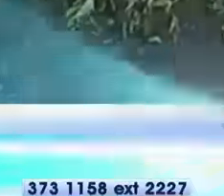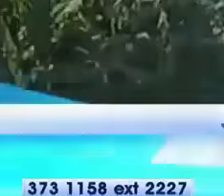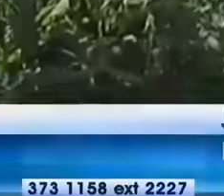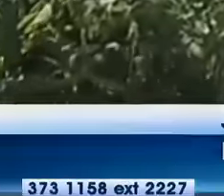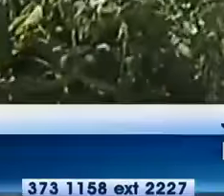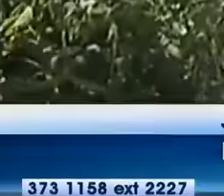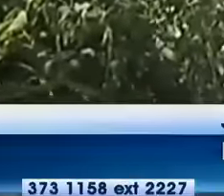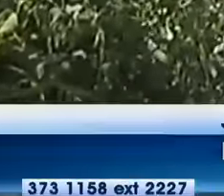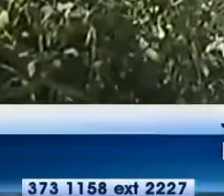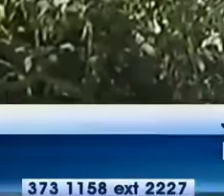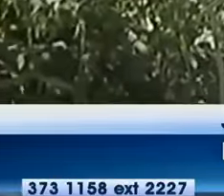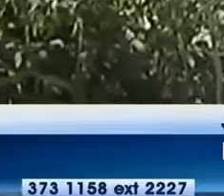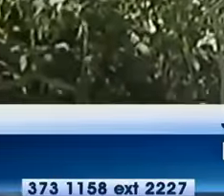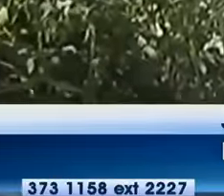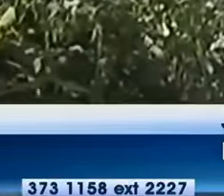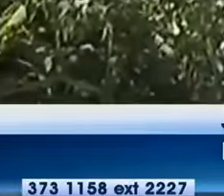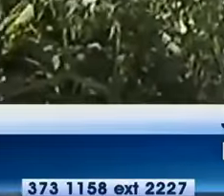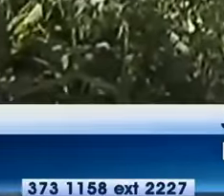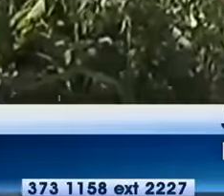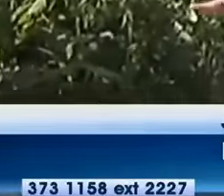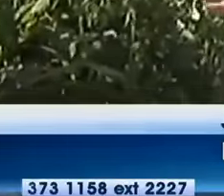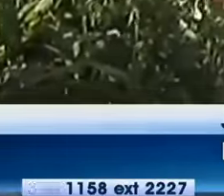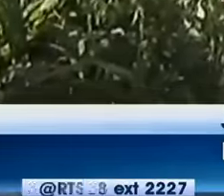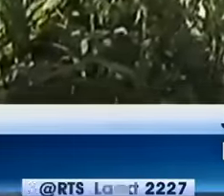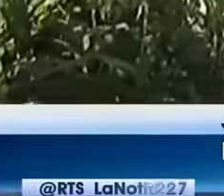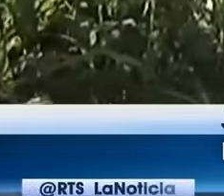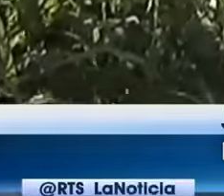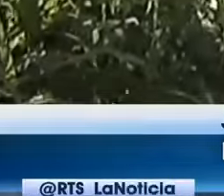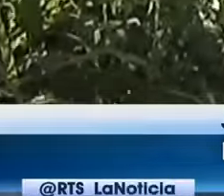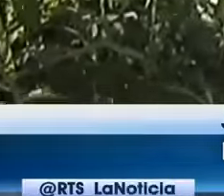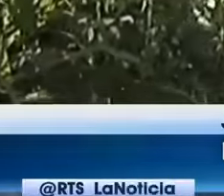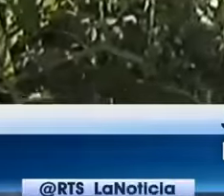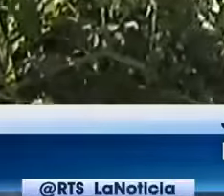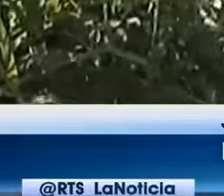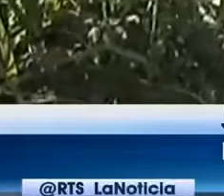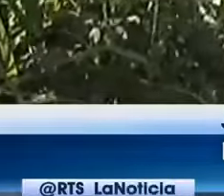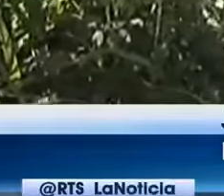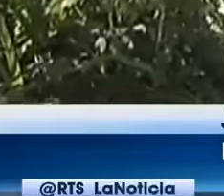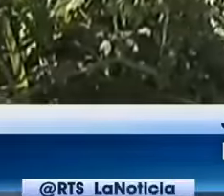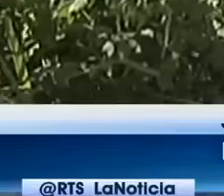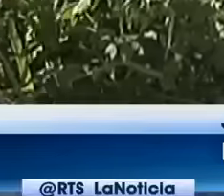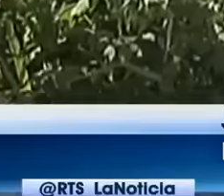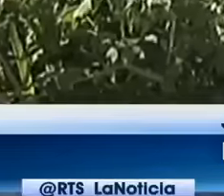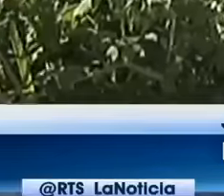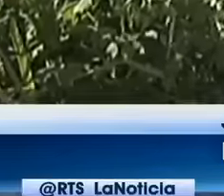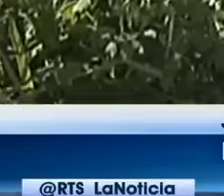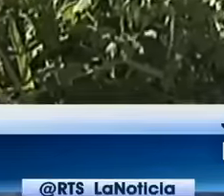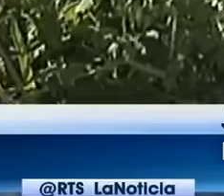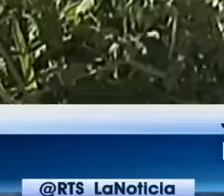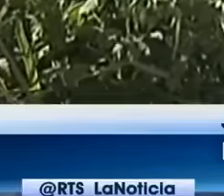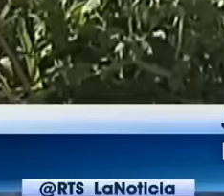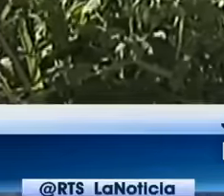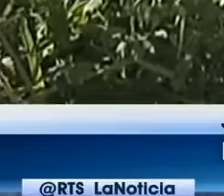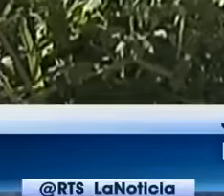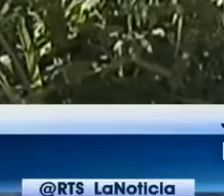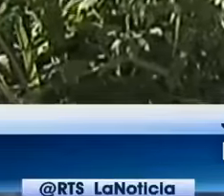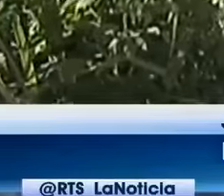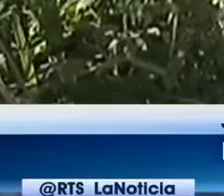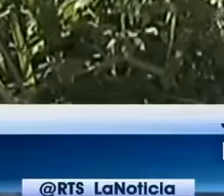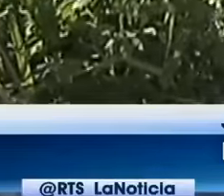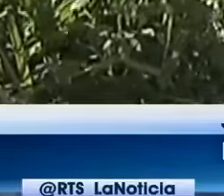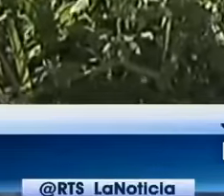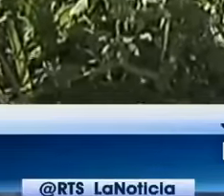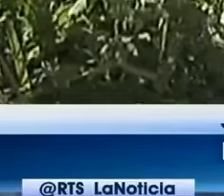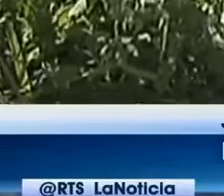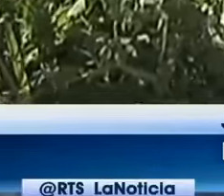zona y de por sí comienza a emanar olores desagradables. Entonces hacemos un llamado también para los ciudadanos que están aquí viviendo en el sector